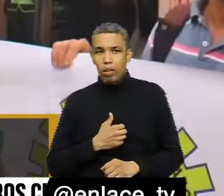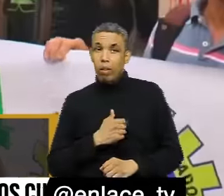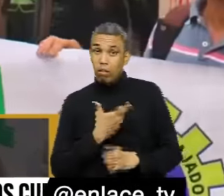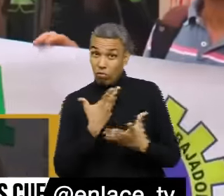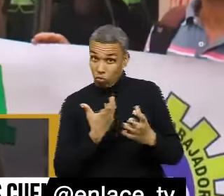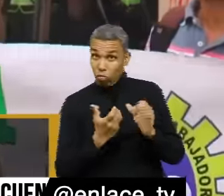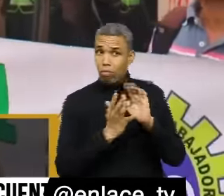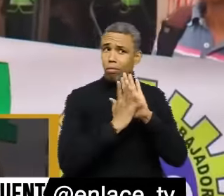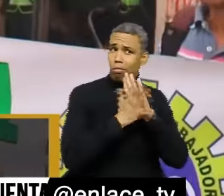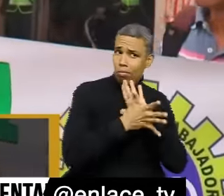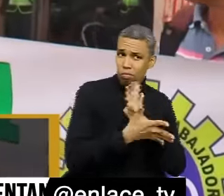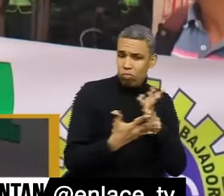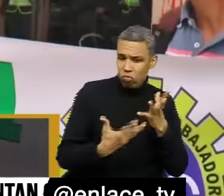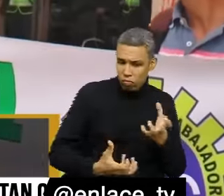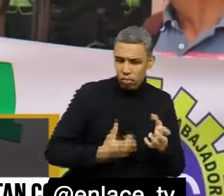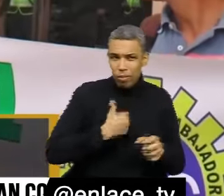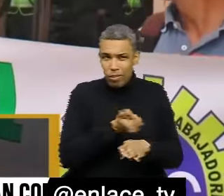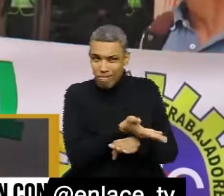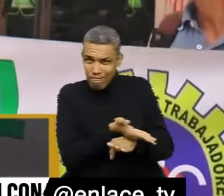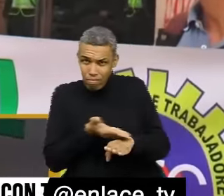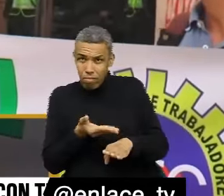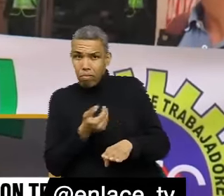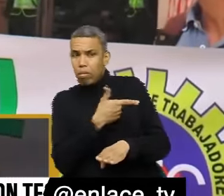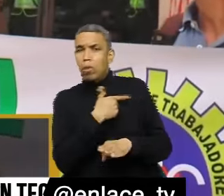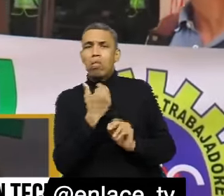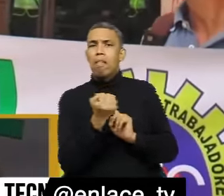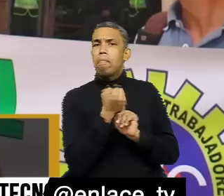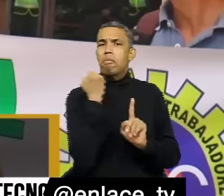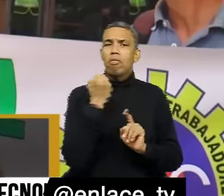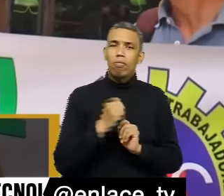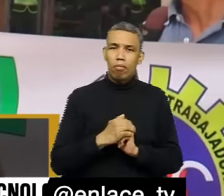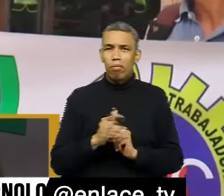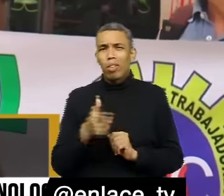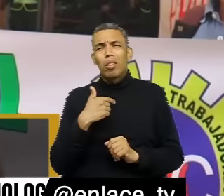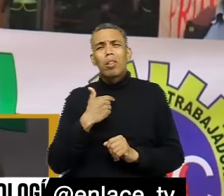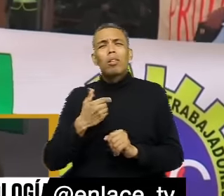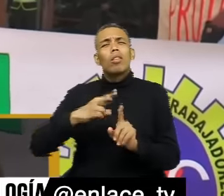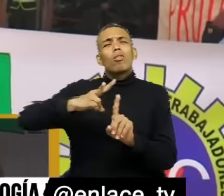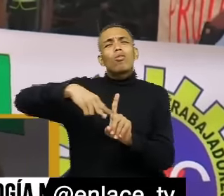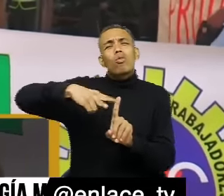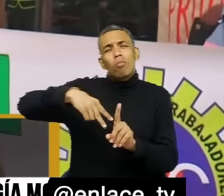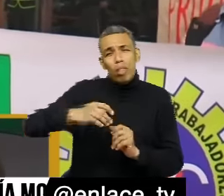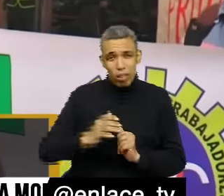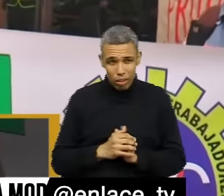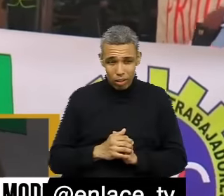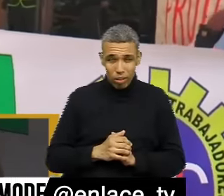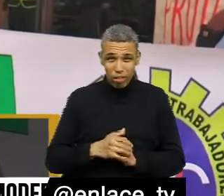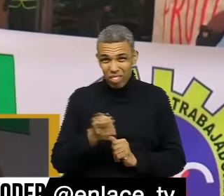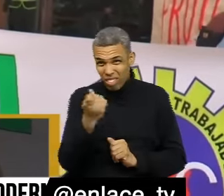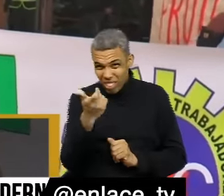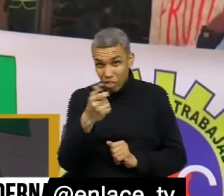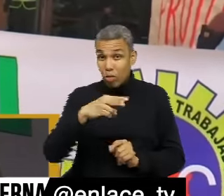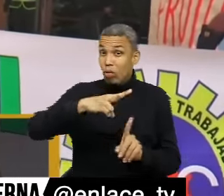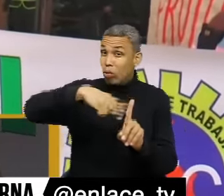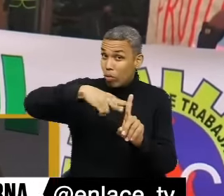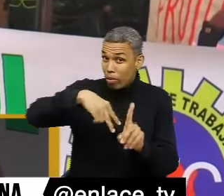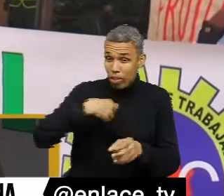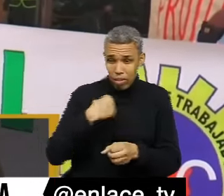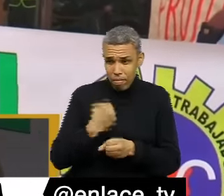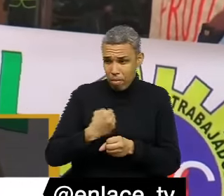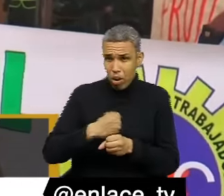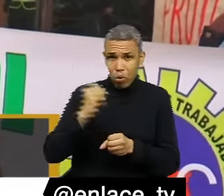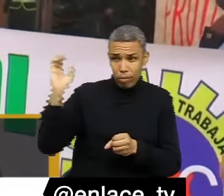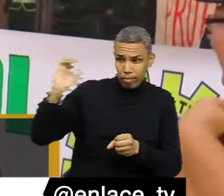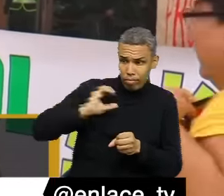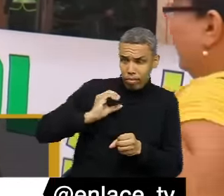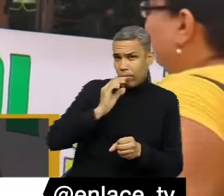Nos están adeudando la segunda quincena del mes de octubre, la primera de noviembre, entramos para la tercera quincena y no hay una voluntad de